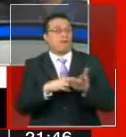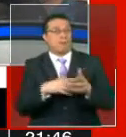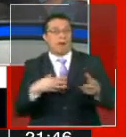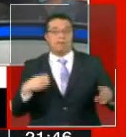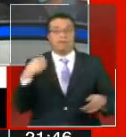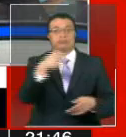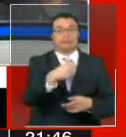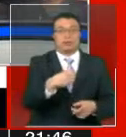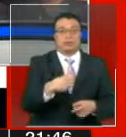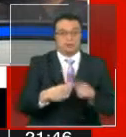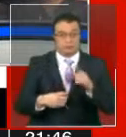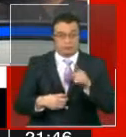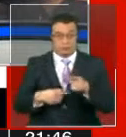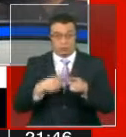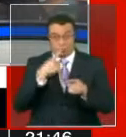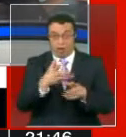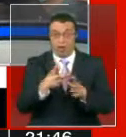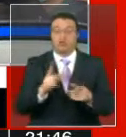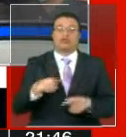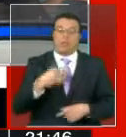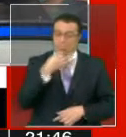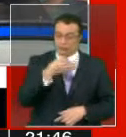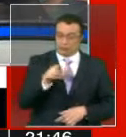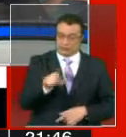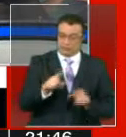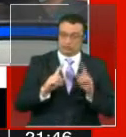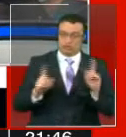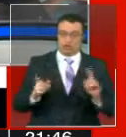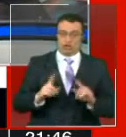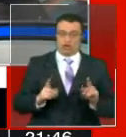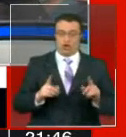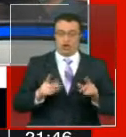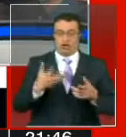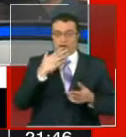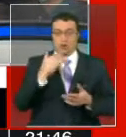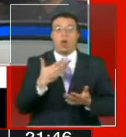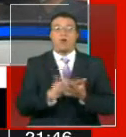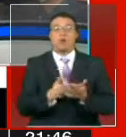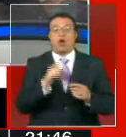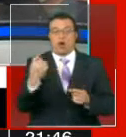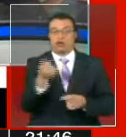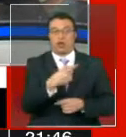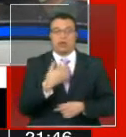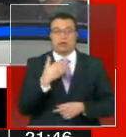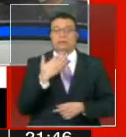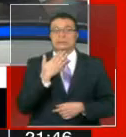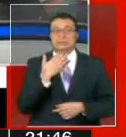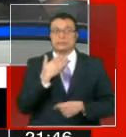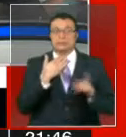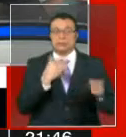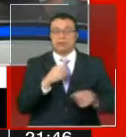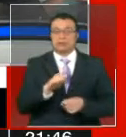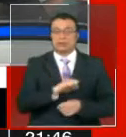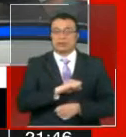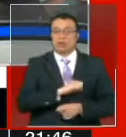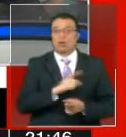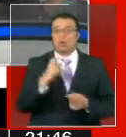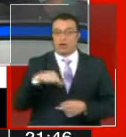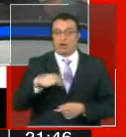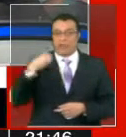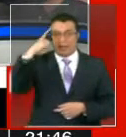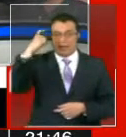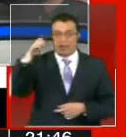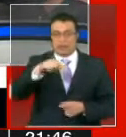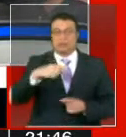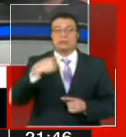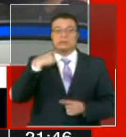No, yo no digo eso. Pero claramente ahora se ha abierto mucho apetito en Santiago porque creen que este problema